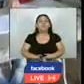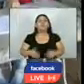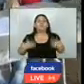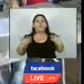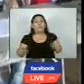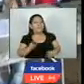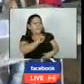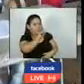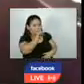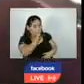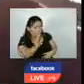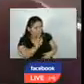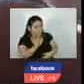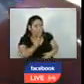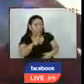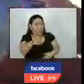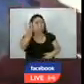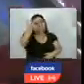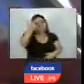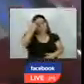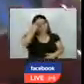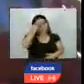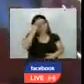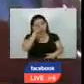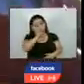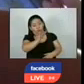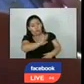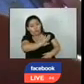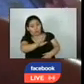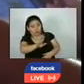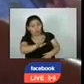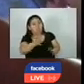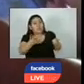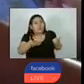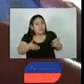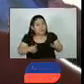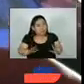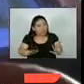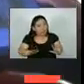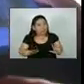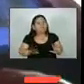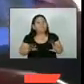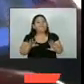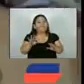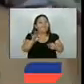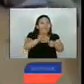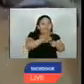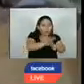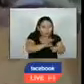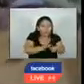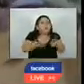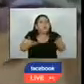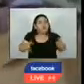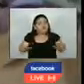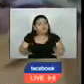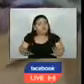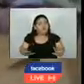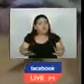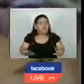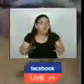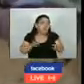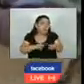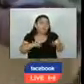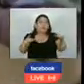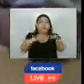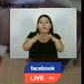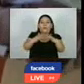finalizar, magistrado, estamos por enterado que ustedes sí han hecho una votación en específico para este tema, aunque también